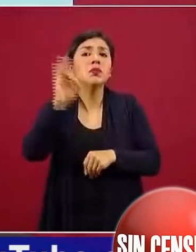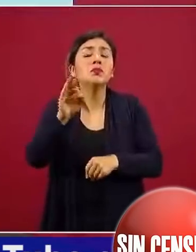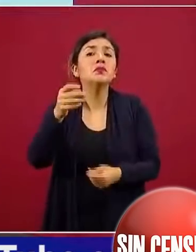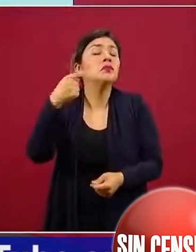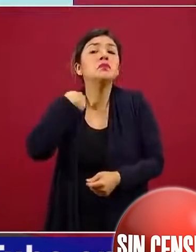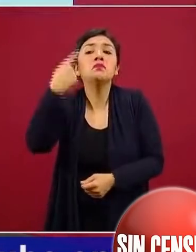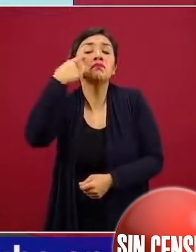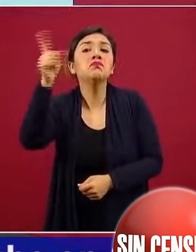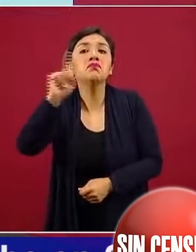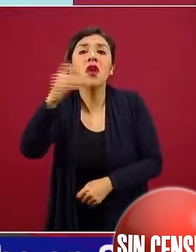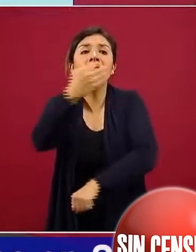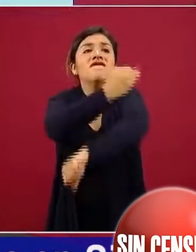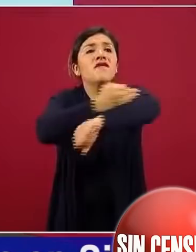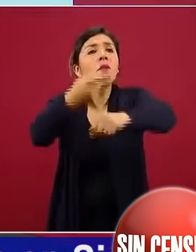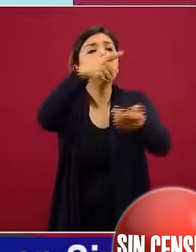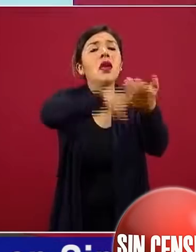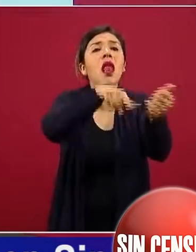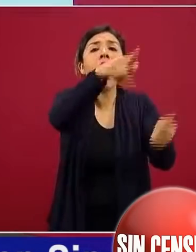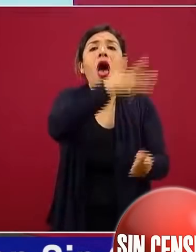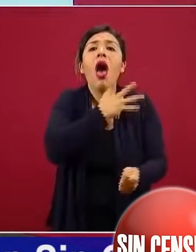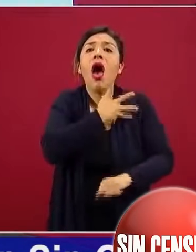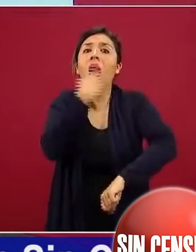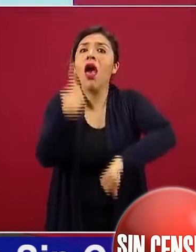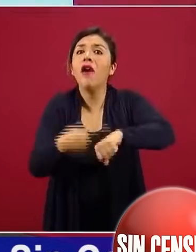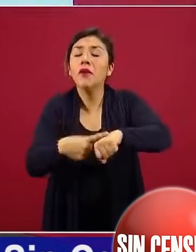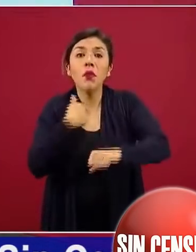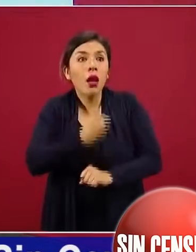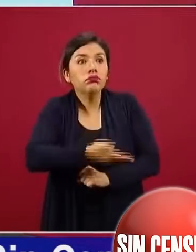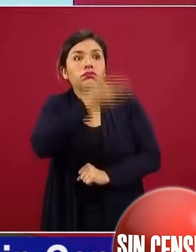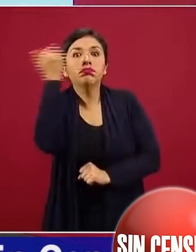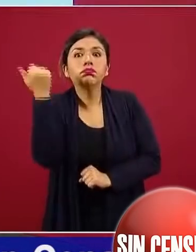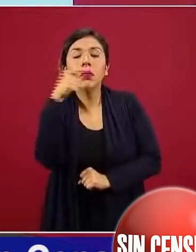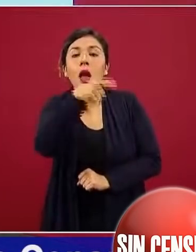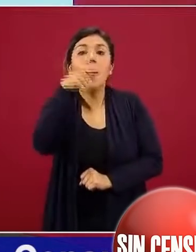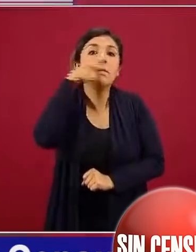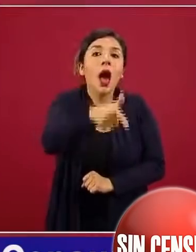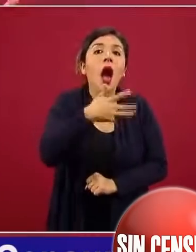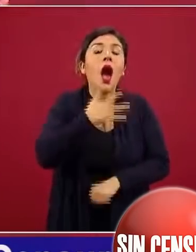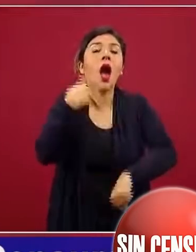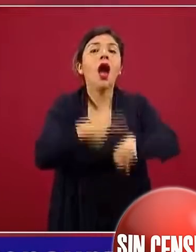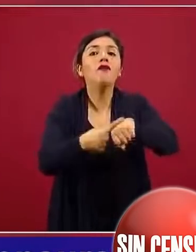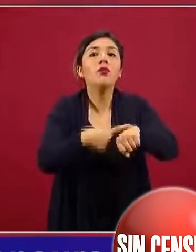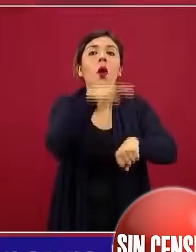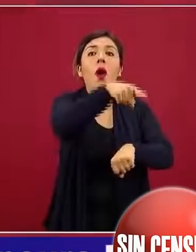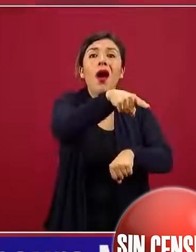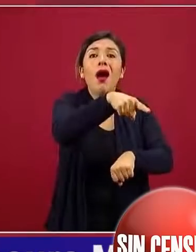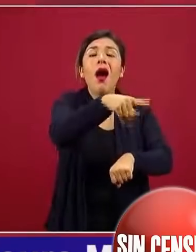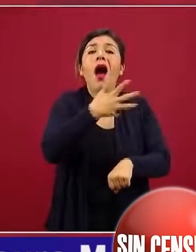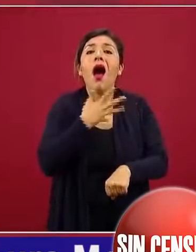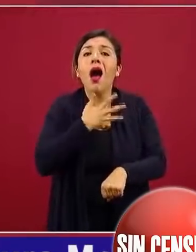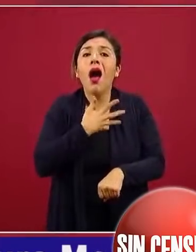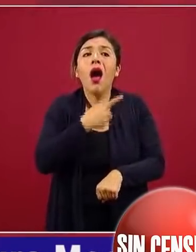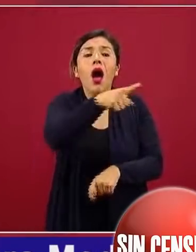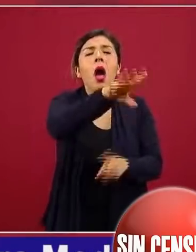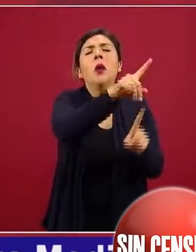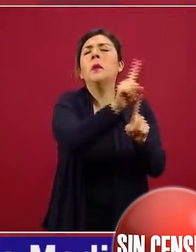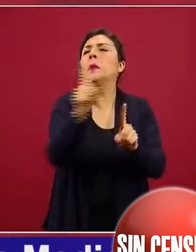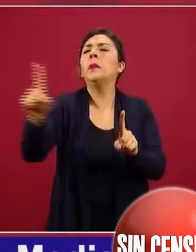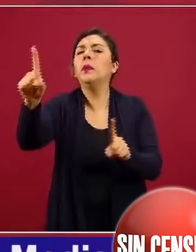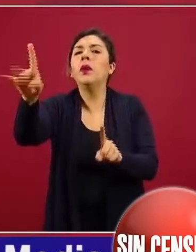grupos familiares o sociales diversos que no se habían encontrado, puede ser que se encuentren y alguno de ellos esté